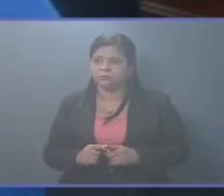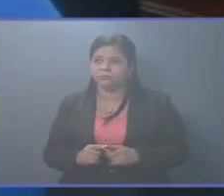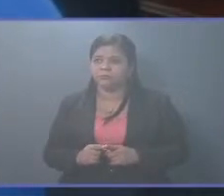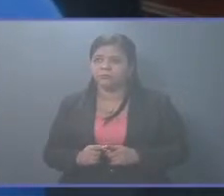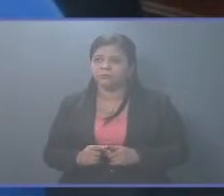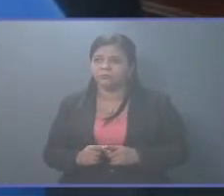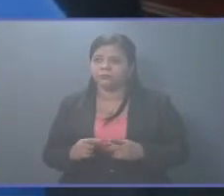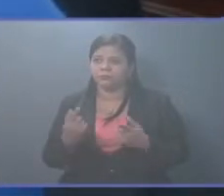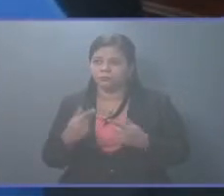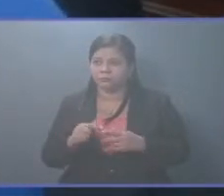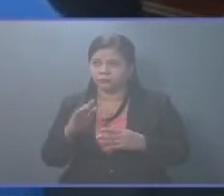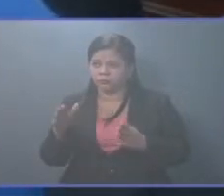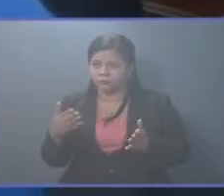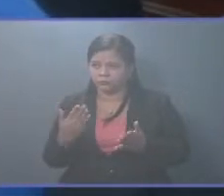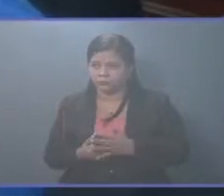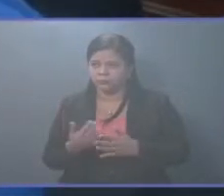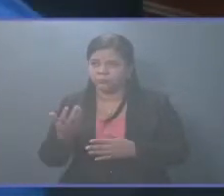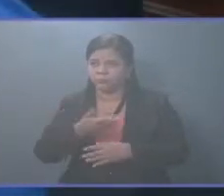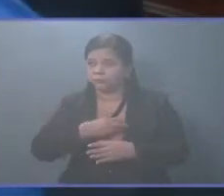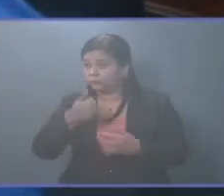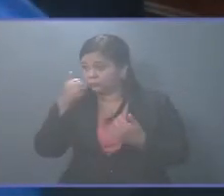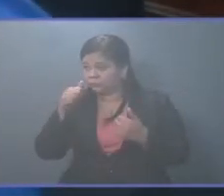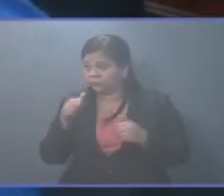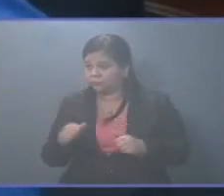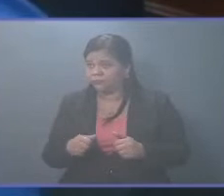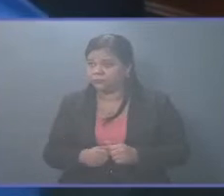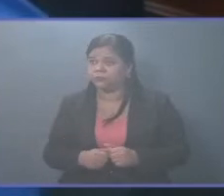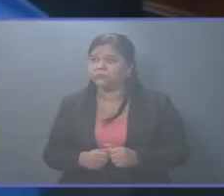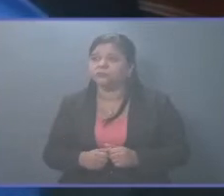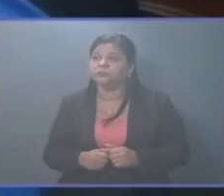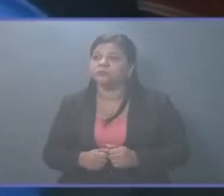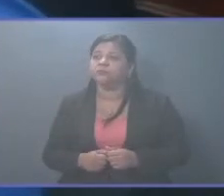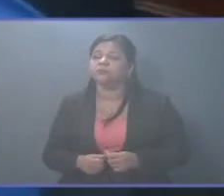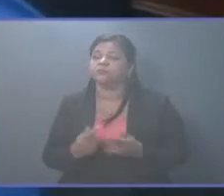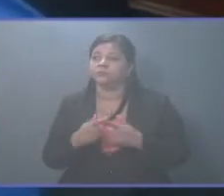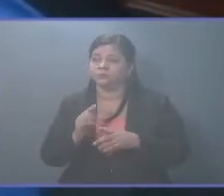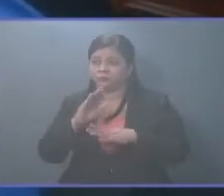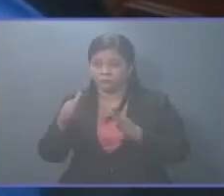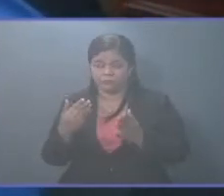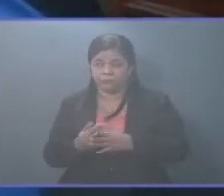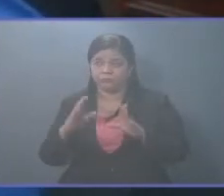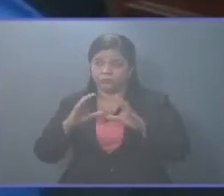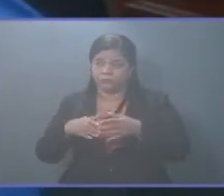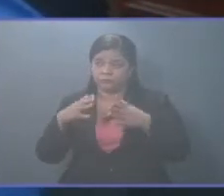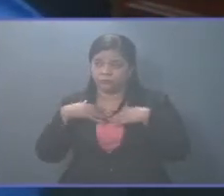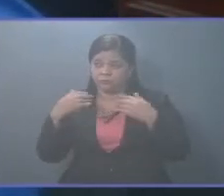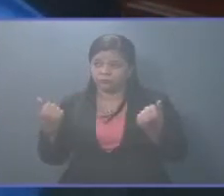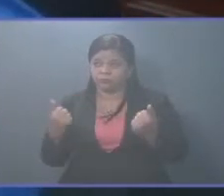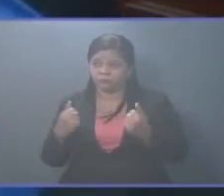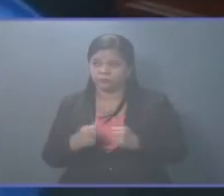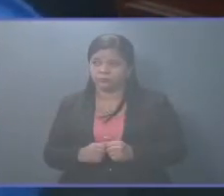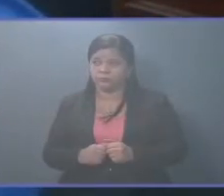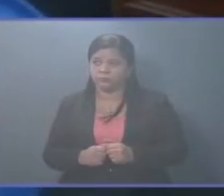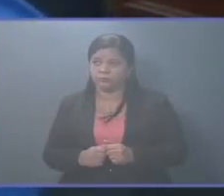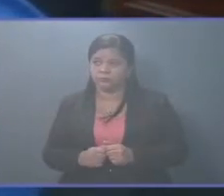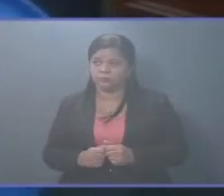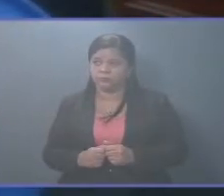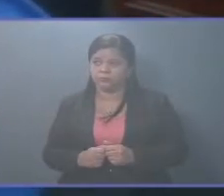aprueba, en ese momento yo me acuerdo que estuve también en una comisión de salud, convocados como colegio